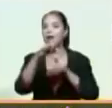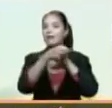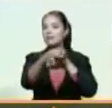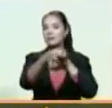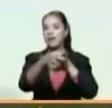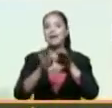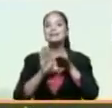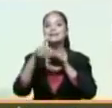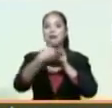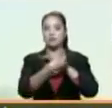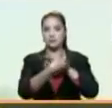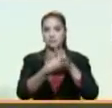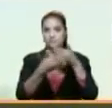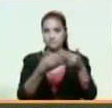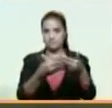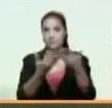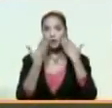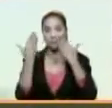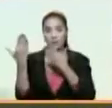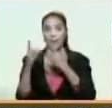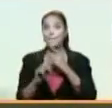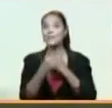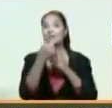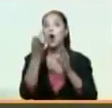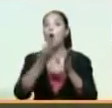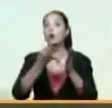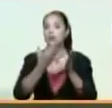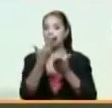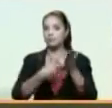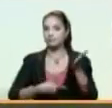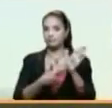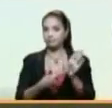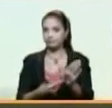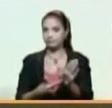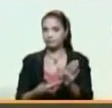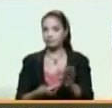podemos ver el primer original.